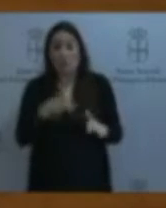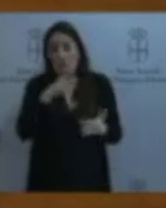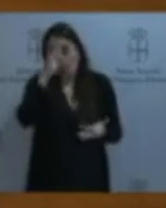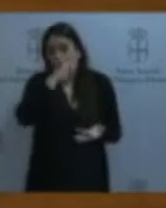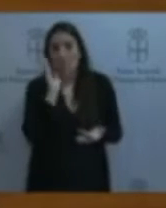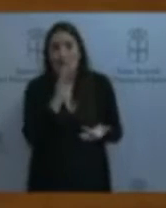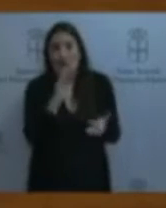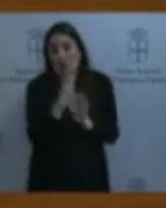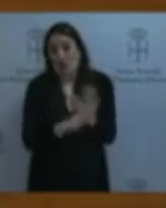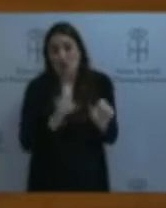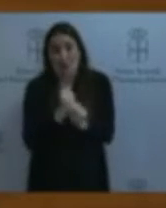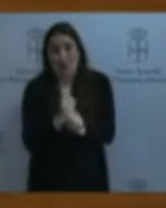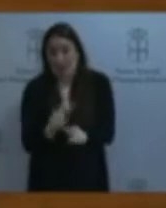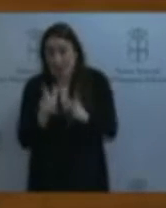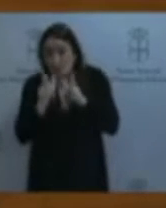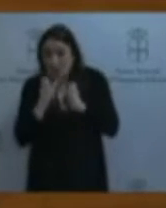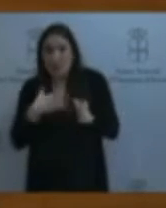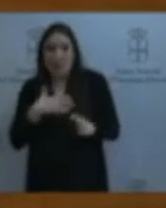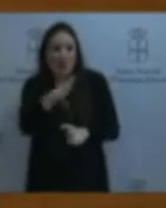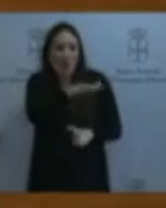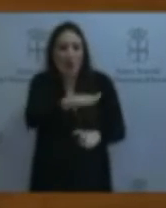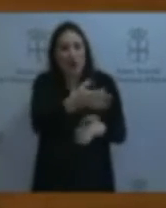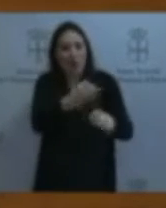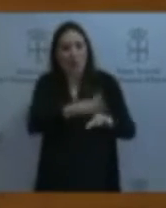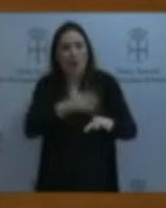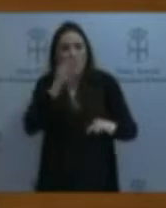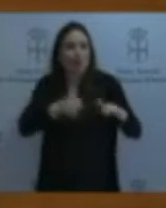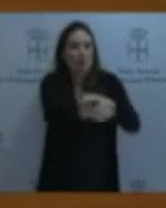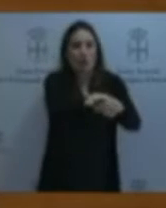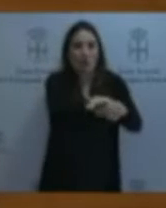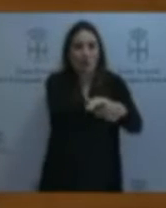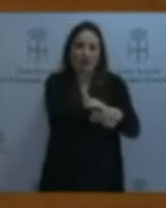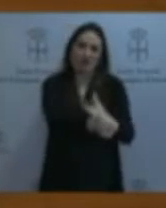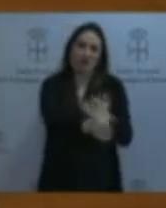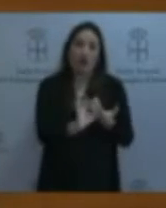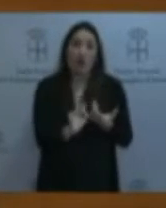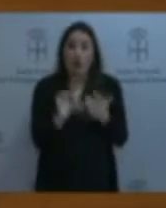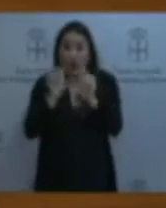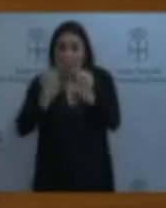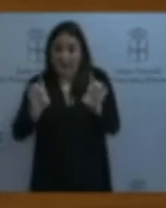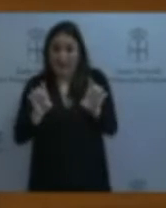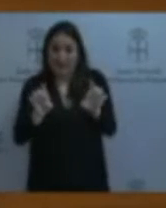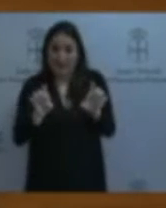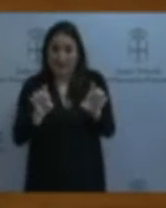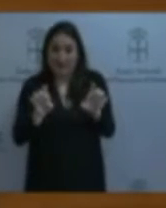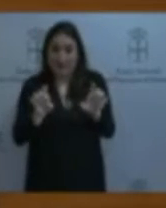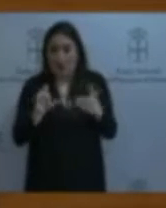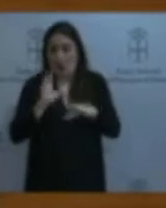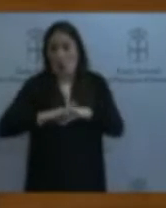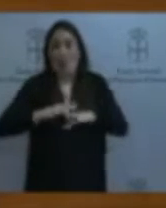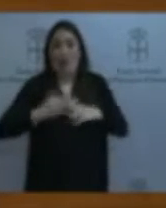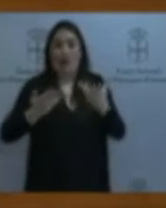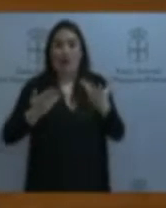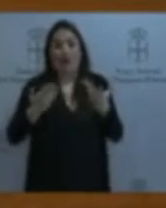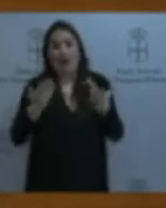precarias tengan donde llevar a sus niños, y tampoco que se convierta en el negocio de esas empresas reconvertidas de la burbuja inmobiliaria al sector de